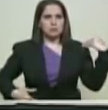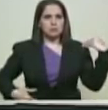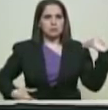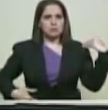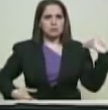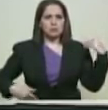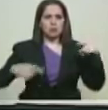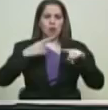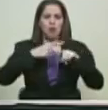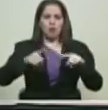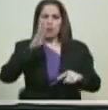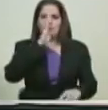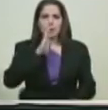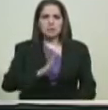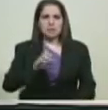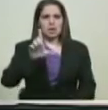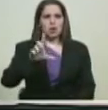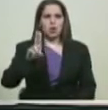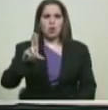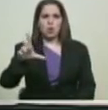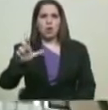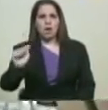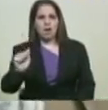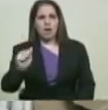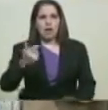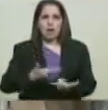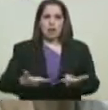Libre. Decía Lula,